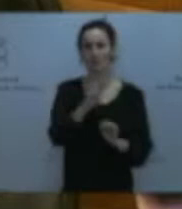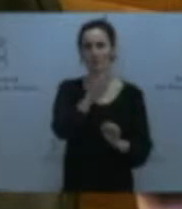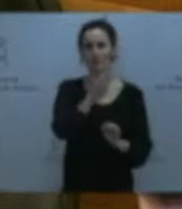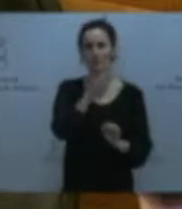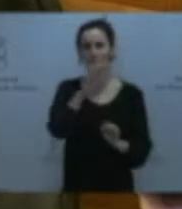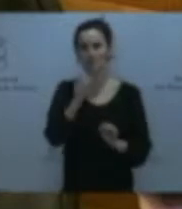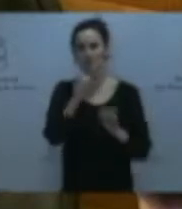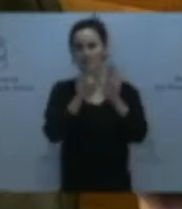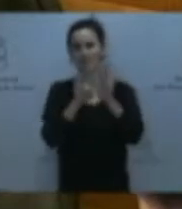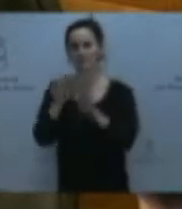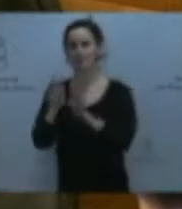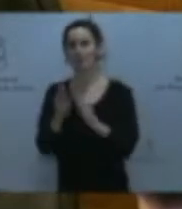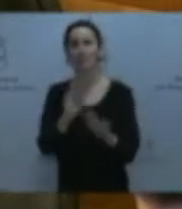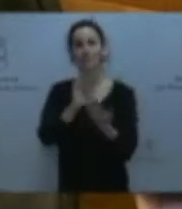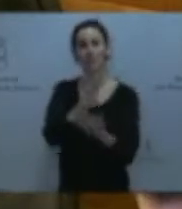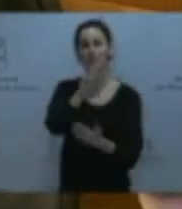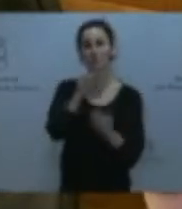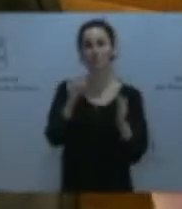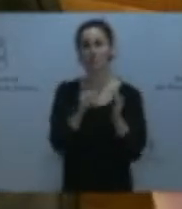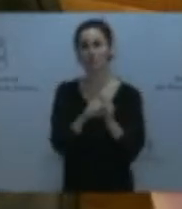censados, frente a los